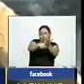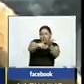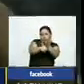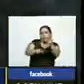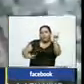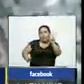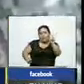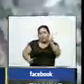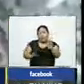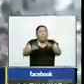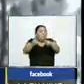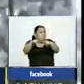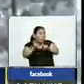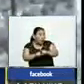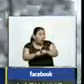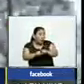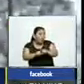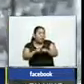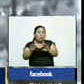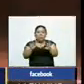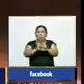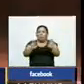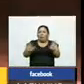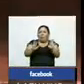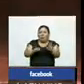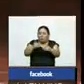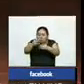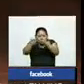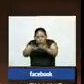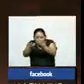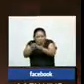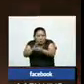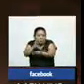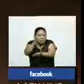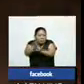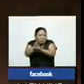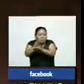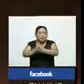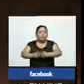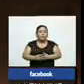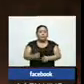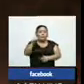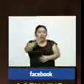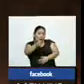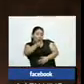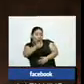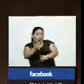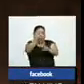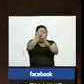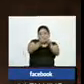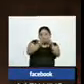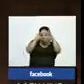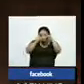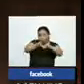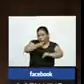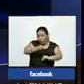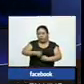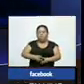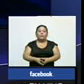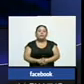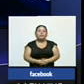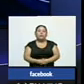Salvador. Sin embargo, se omitió las investigaciones. Este es un informe para Noticiero Hechos.